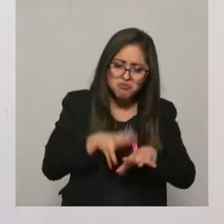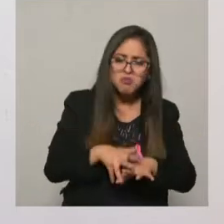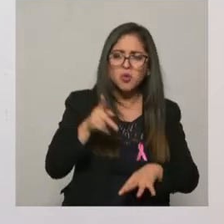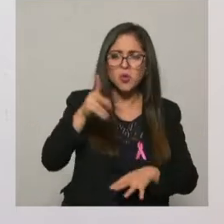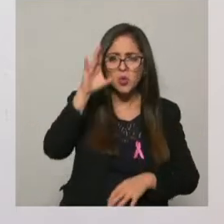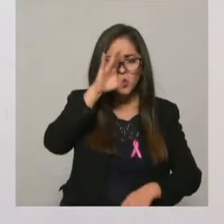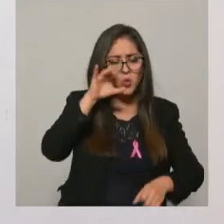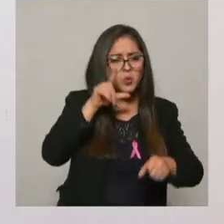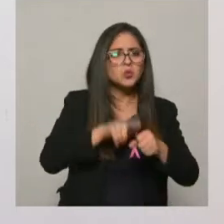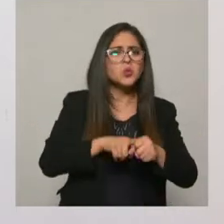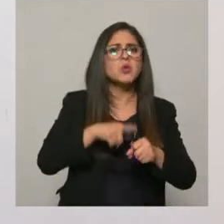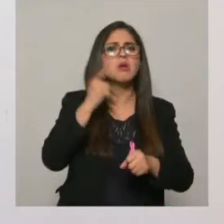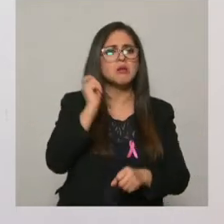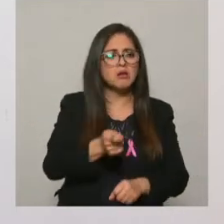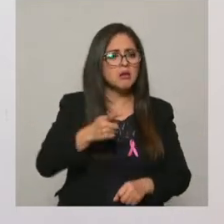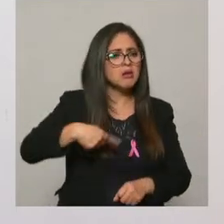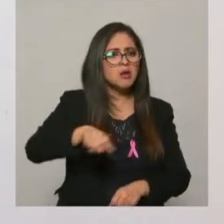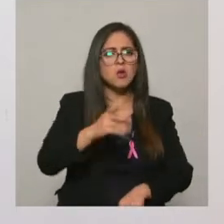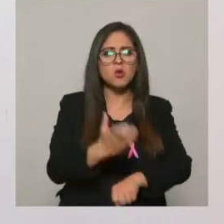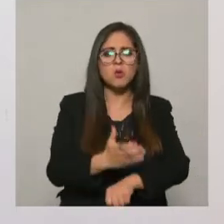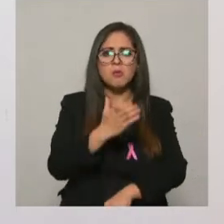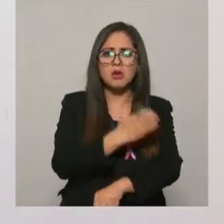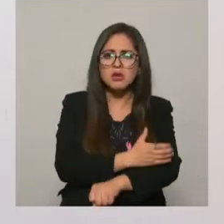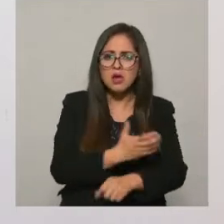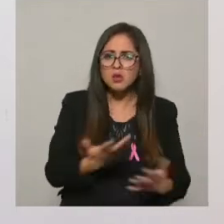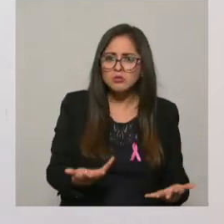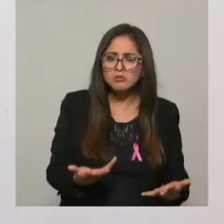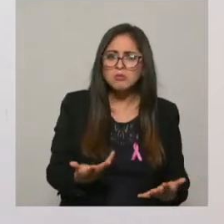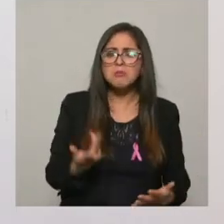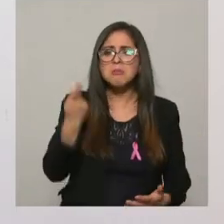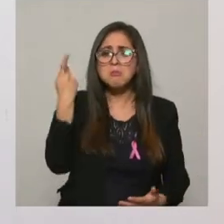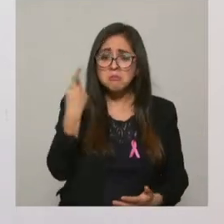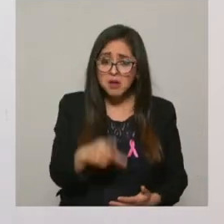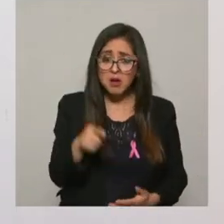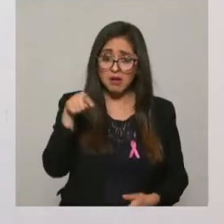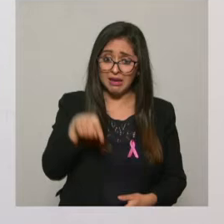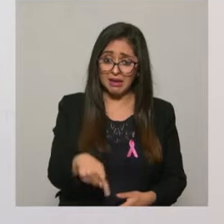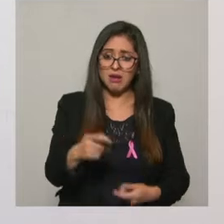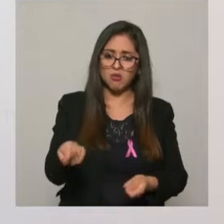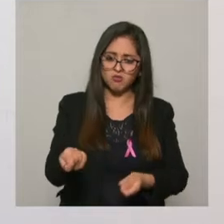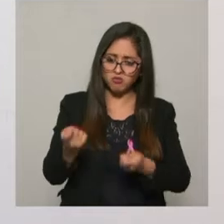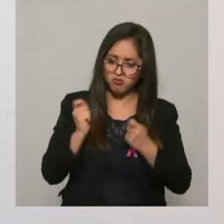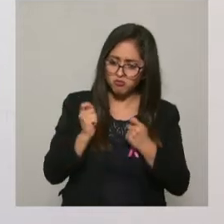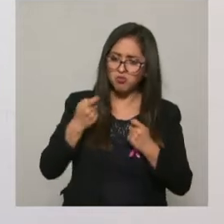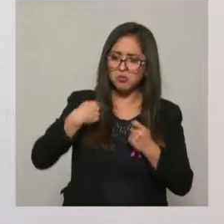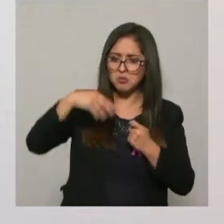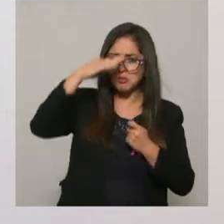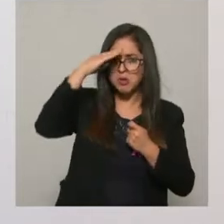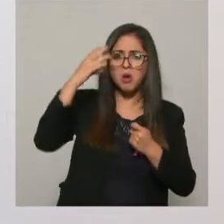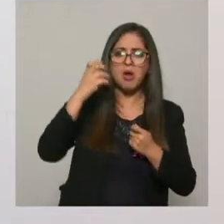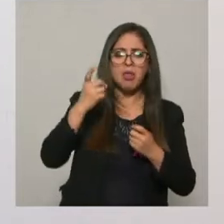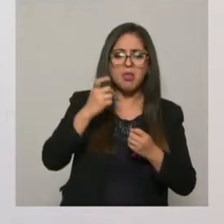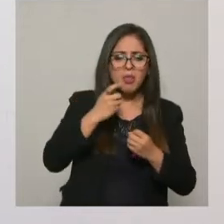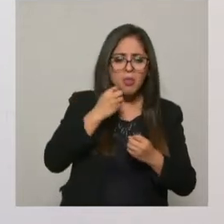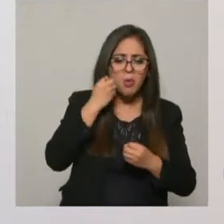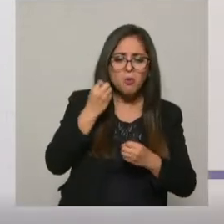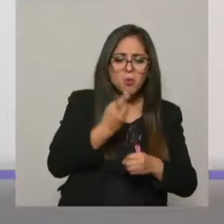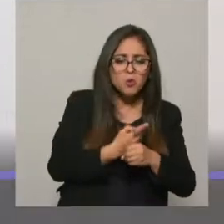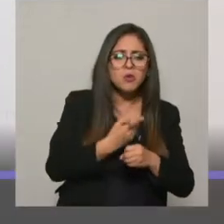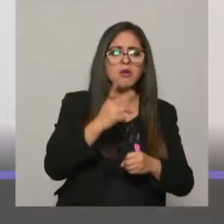hablaban aquí nuestros compañeros, y que finalmente nos da oportunidad pues de recuperar a